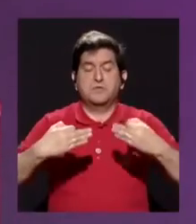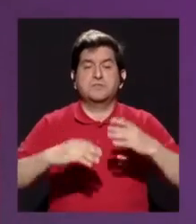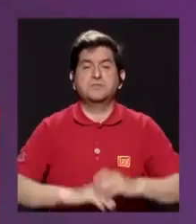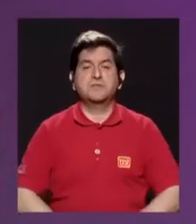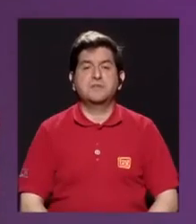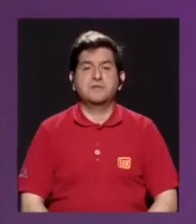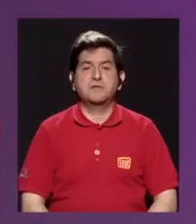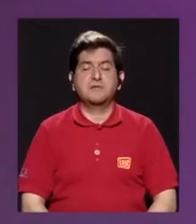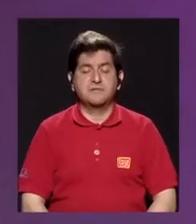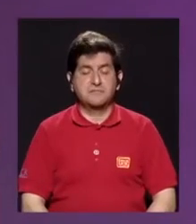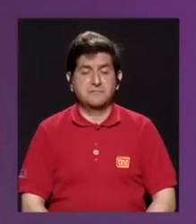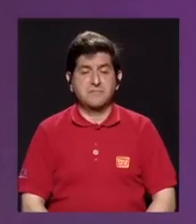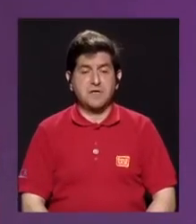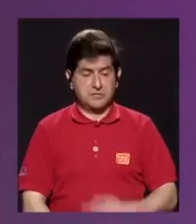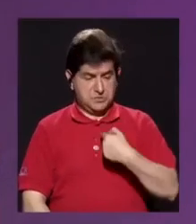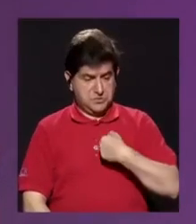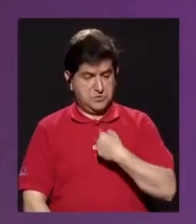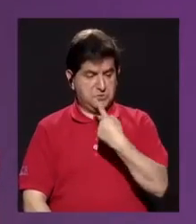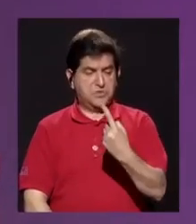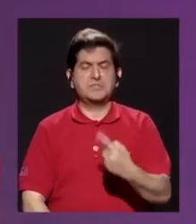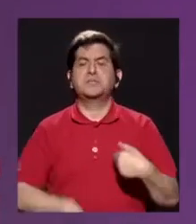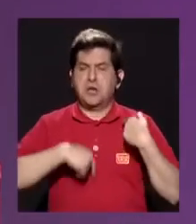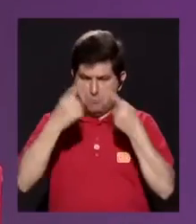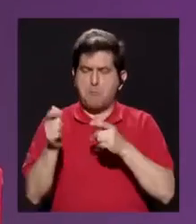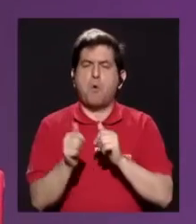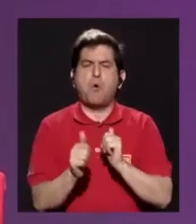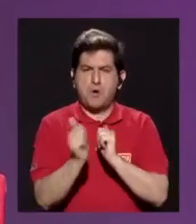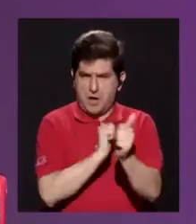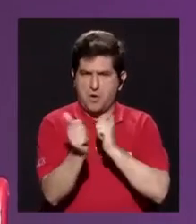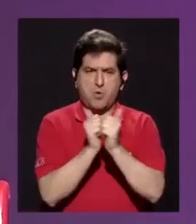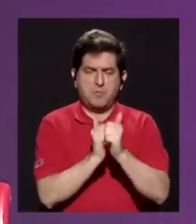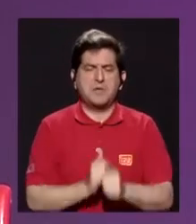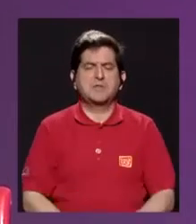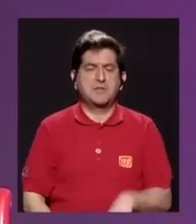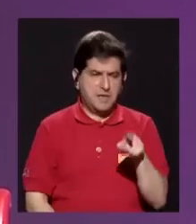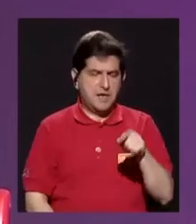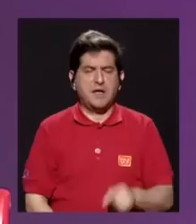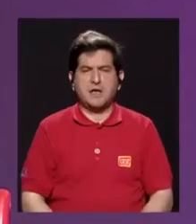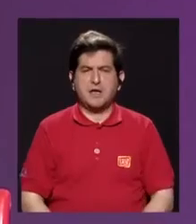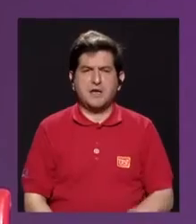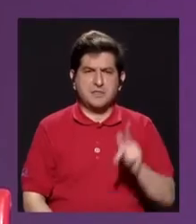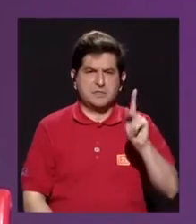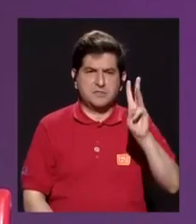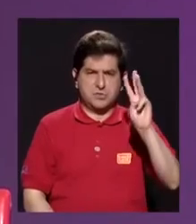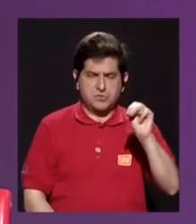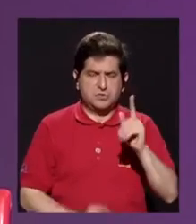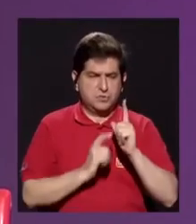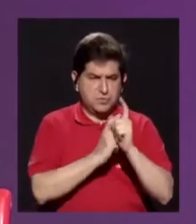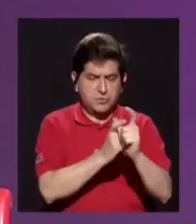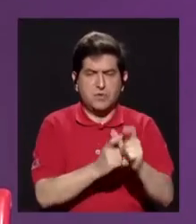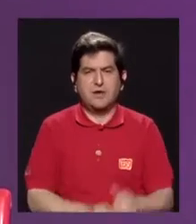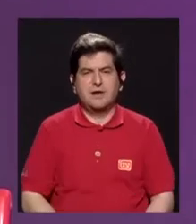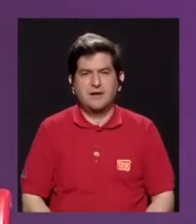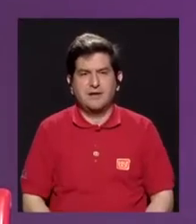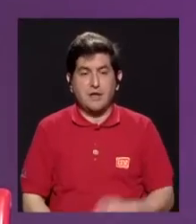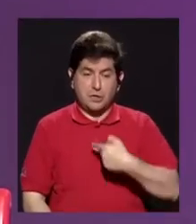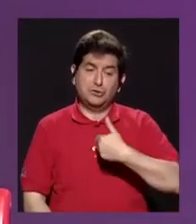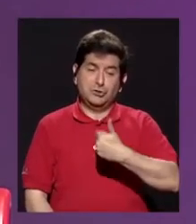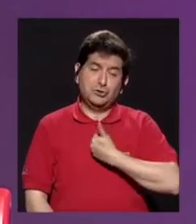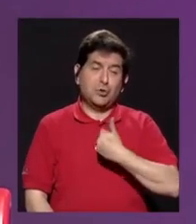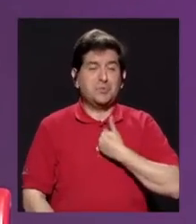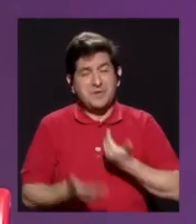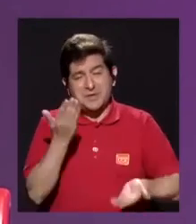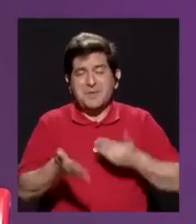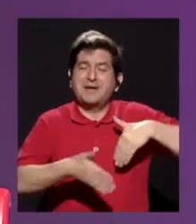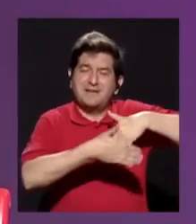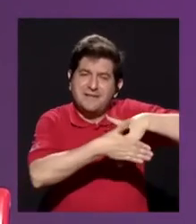Es tomar una decisión, voy a ir a hacer una competencia de tantos kilómetros. Me impide, yo misma me lo